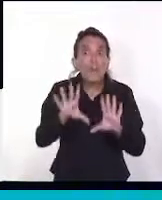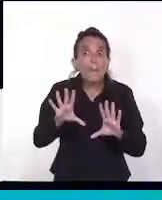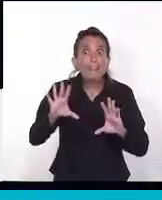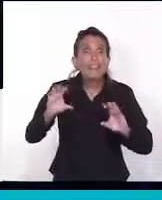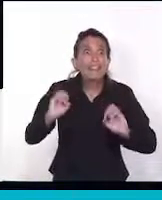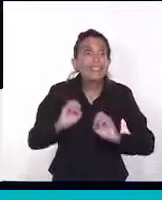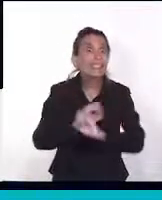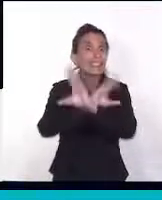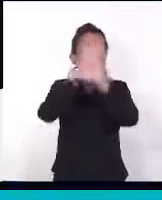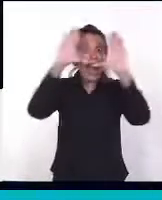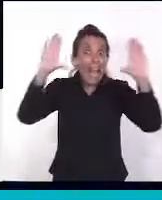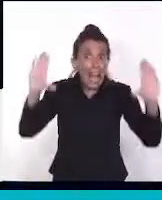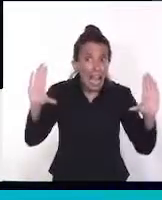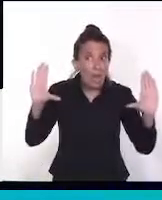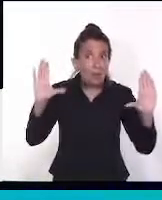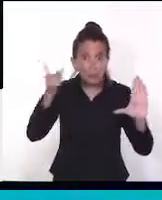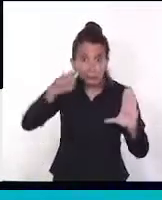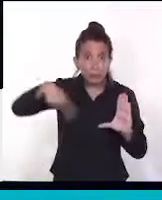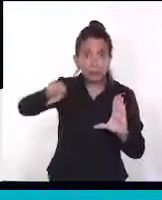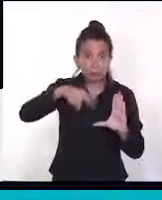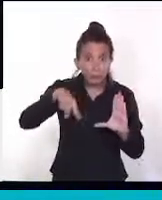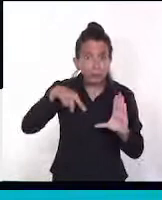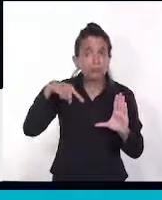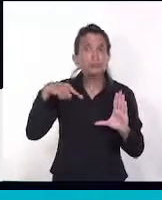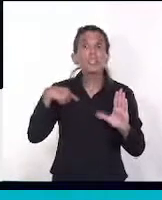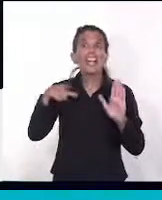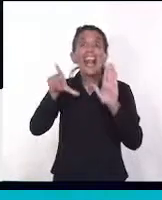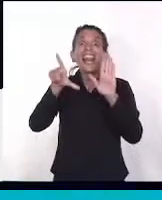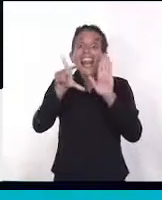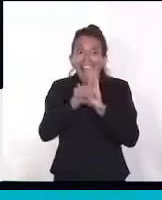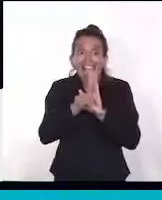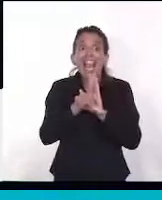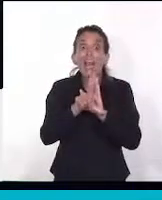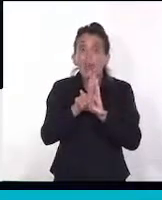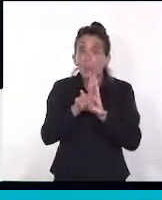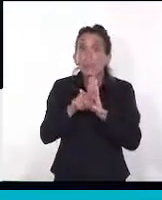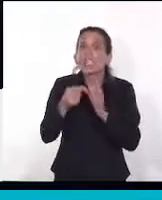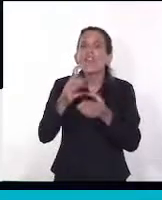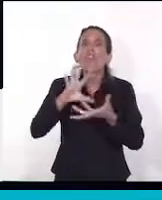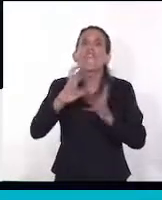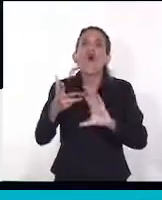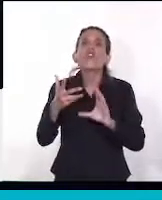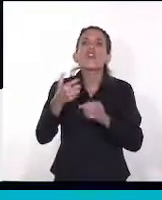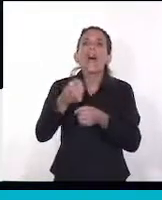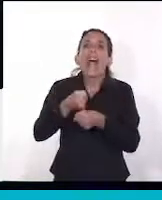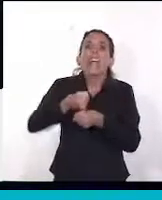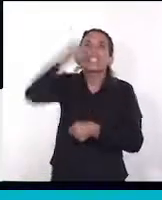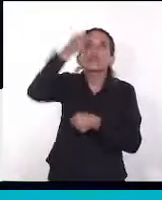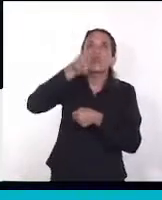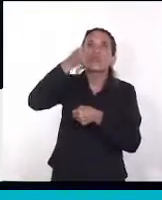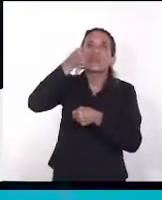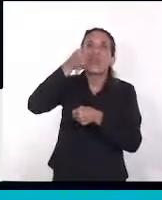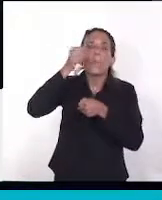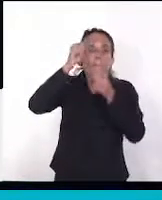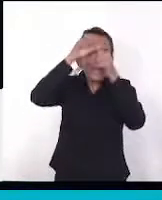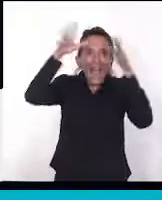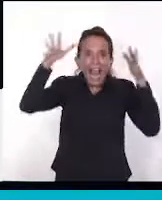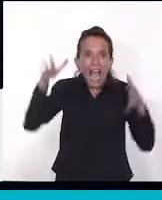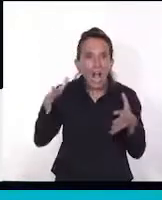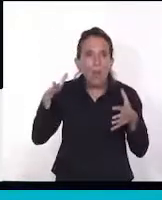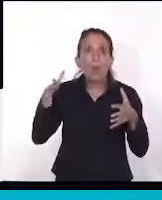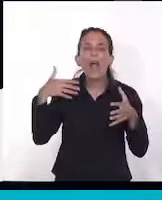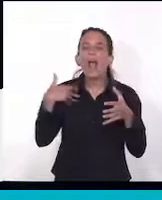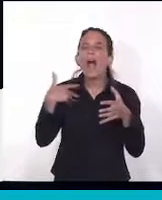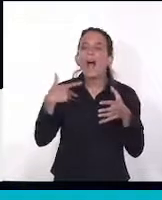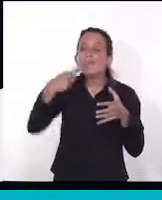estos elementos, consideramos que es un paraguas que le sirve a las compañeras y compañeros que